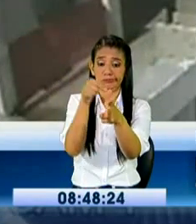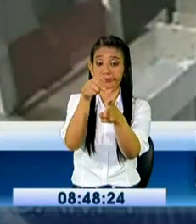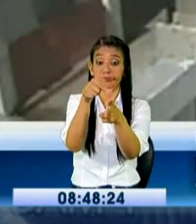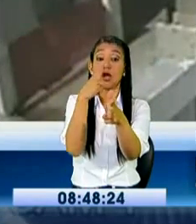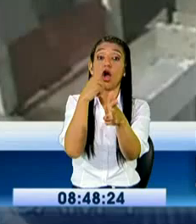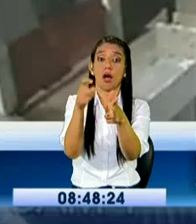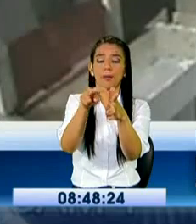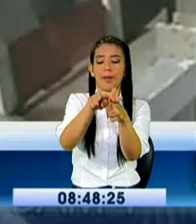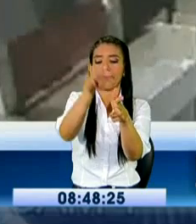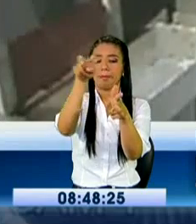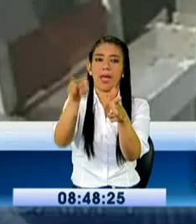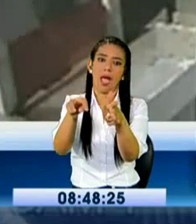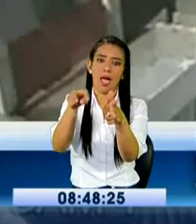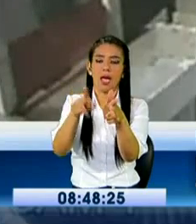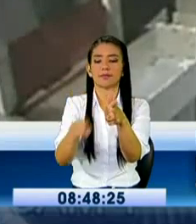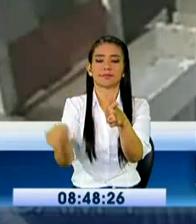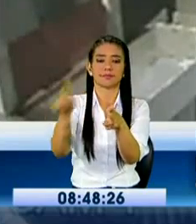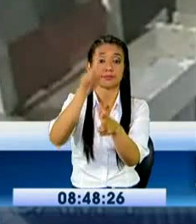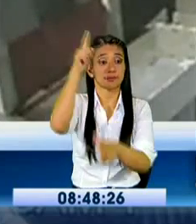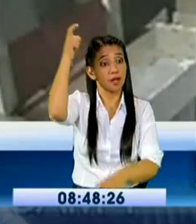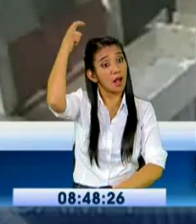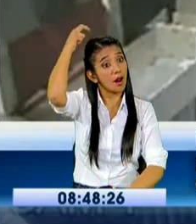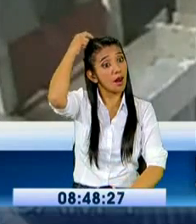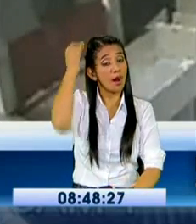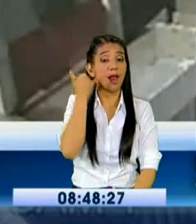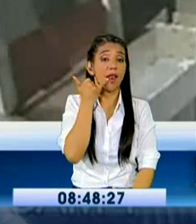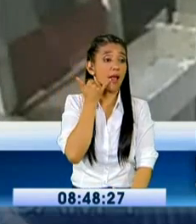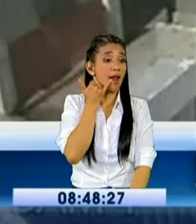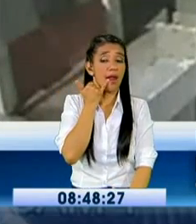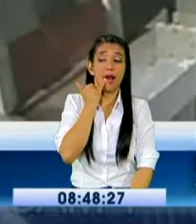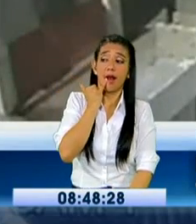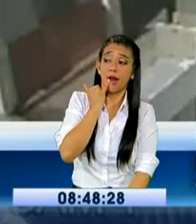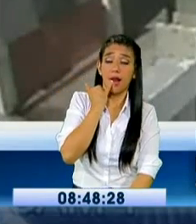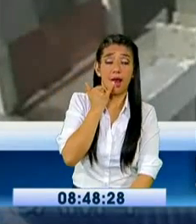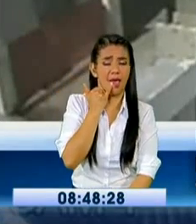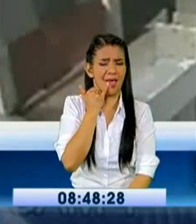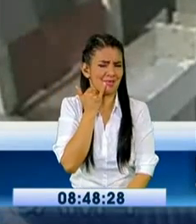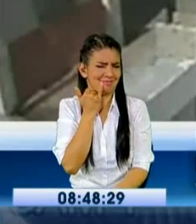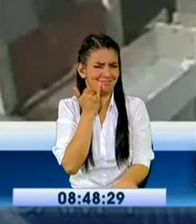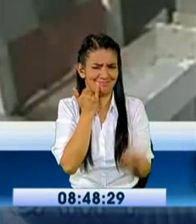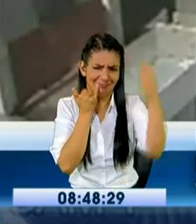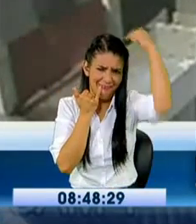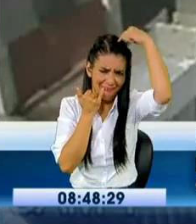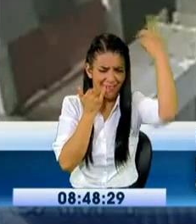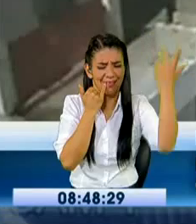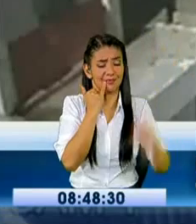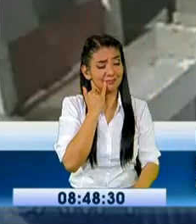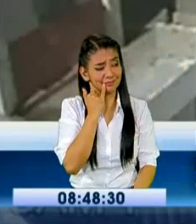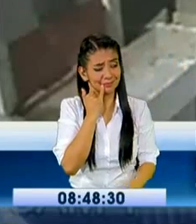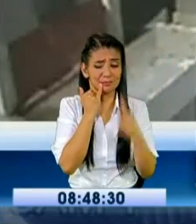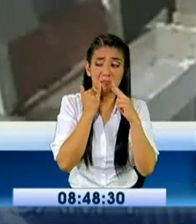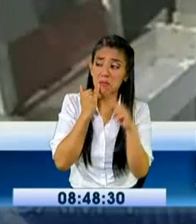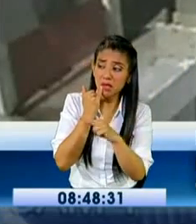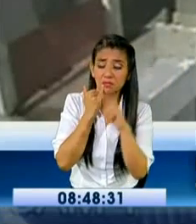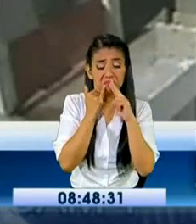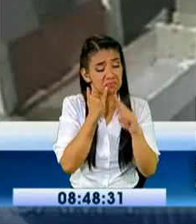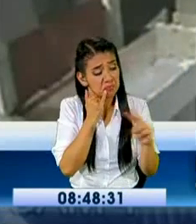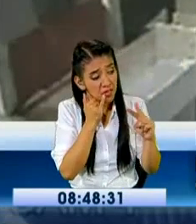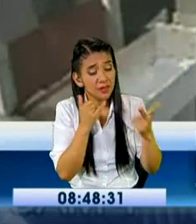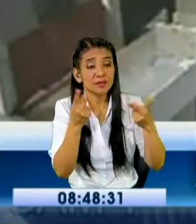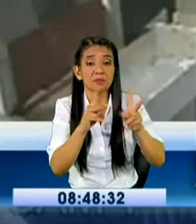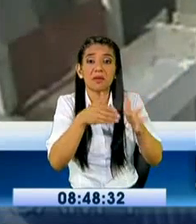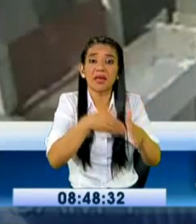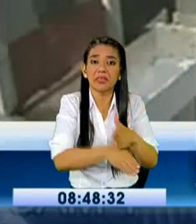y mientras aparenta hablar por teléfono, analiza la escena, mira el carro y hacia el interior del bloque de